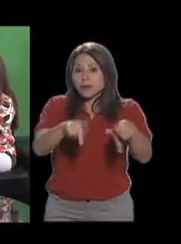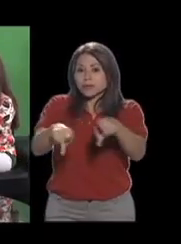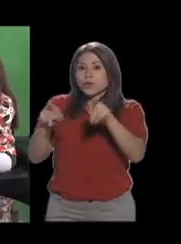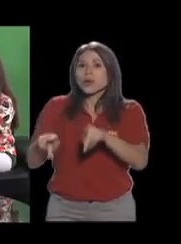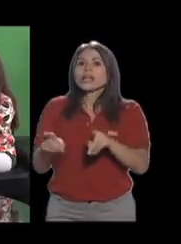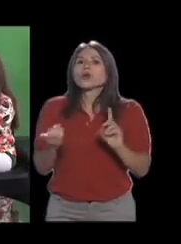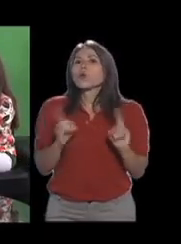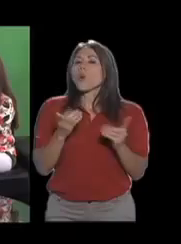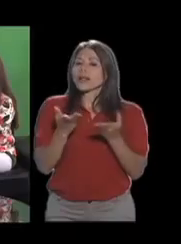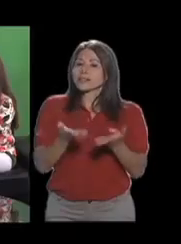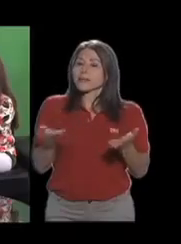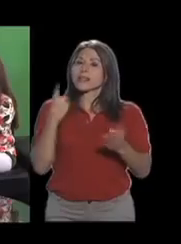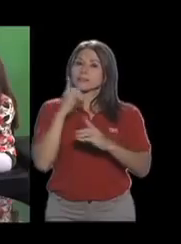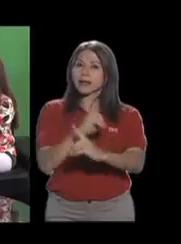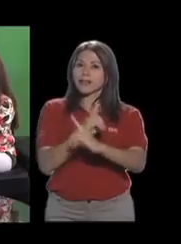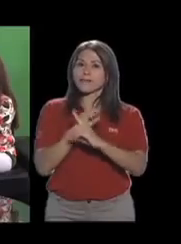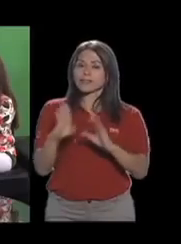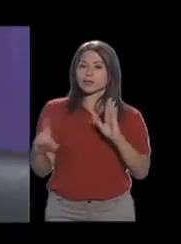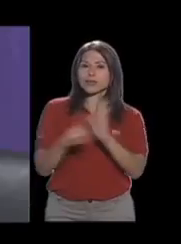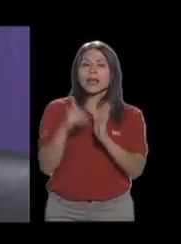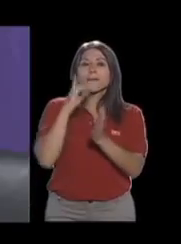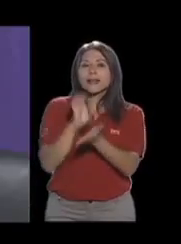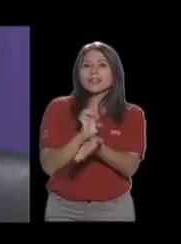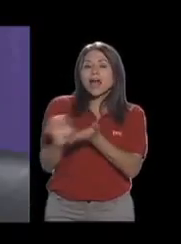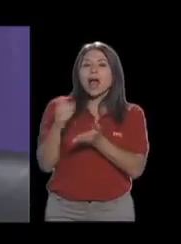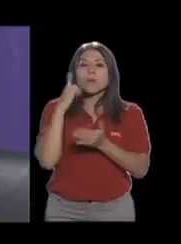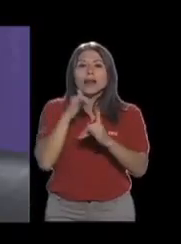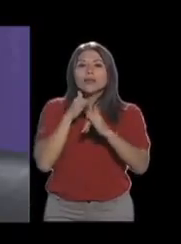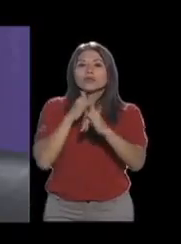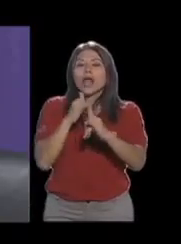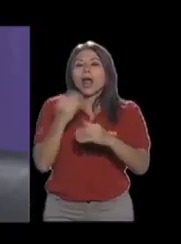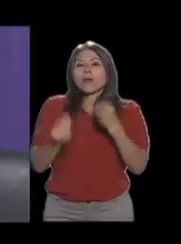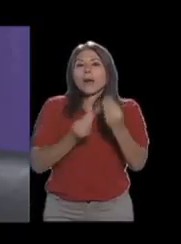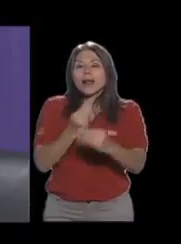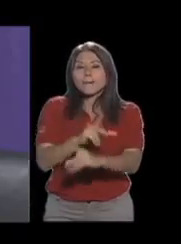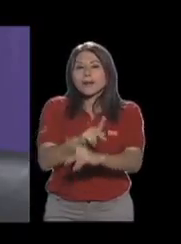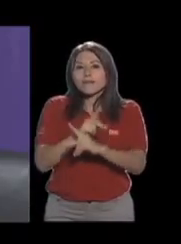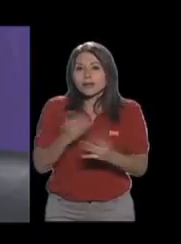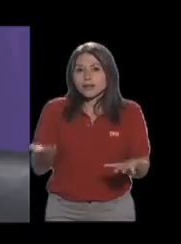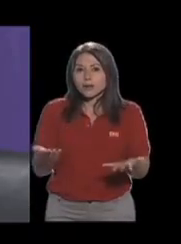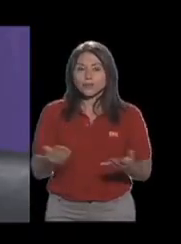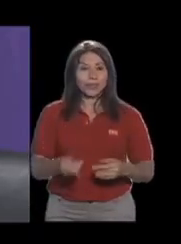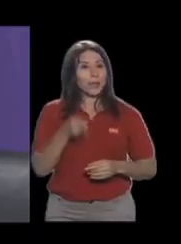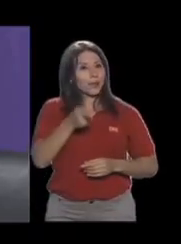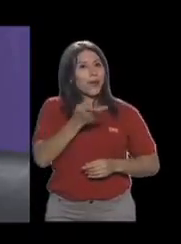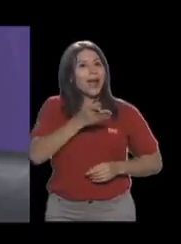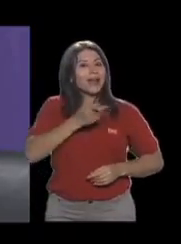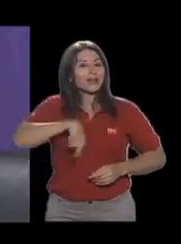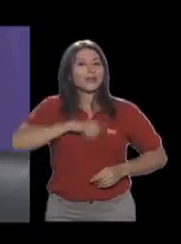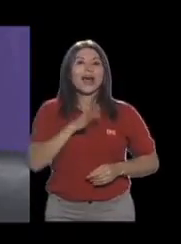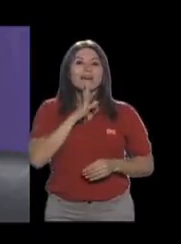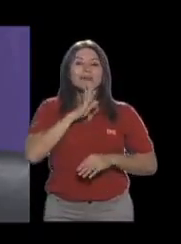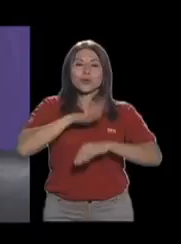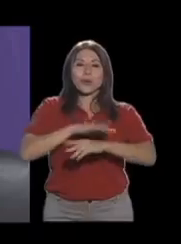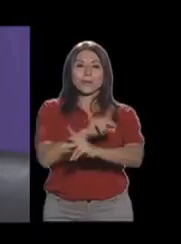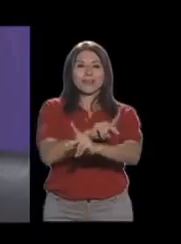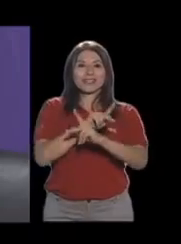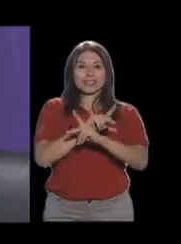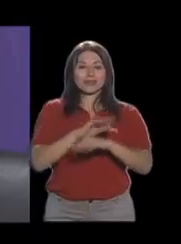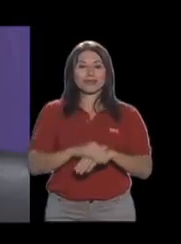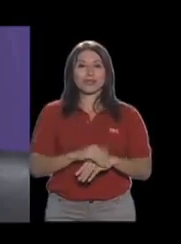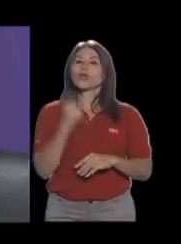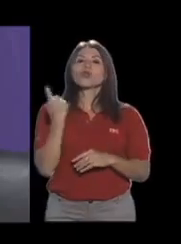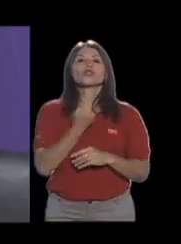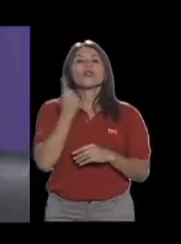denunciarlo, evitarlo, ¿verdad? Prevenirlo de alguna manera. Bueno, aquí estamos principalmente en la herramienta de la prevención. Más allá de lo legal, es una